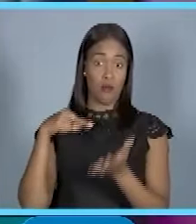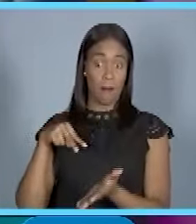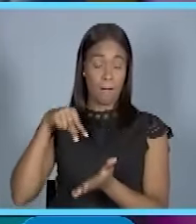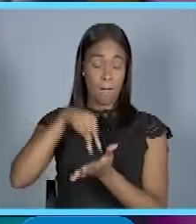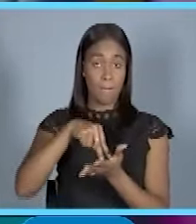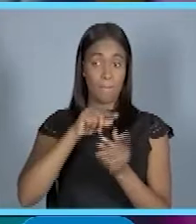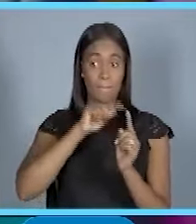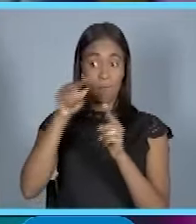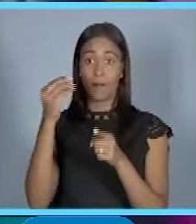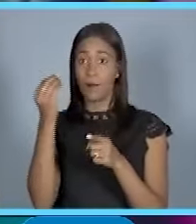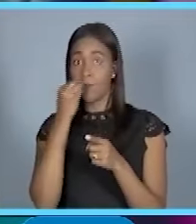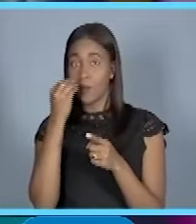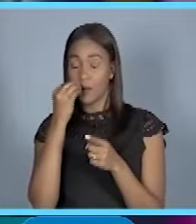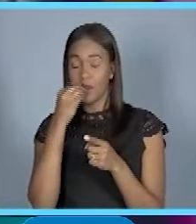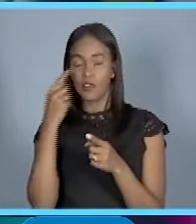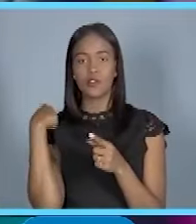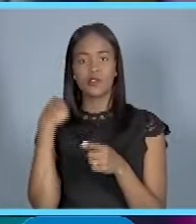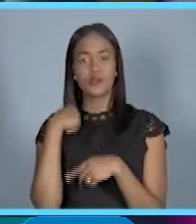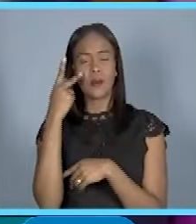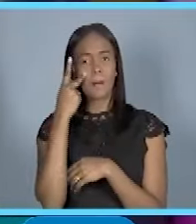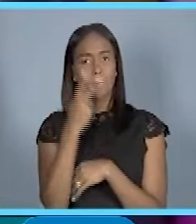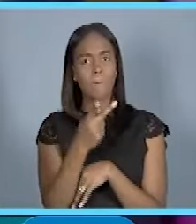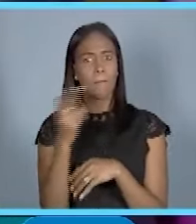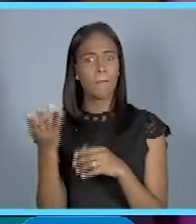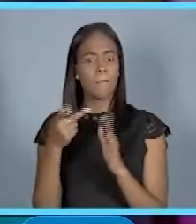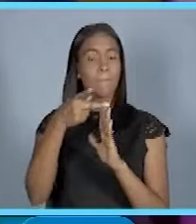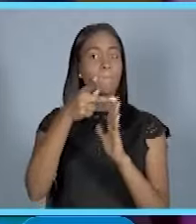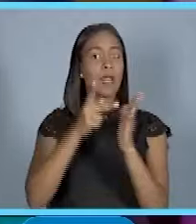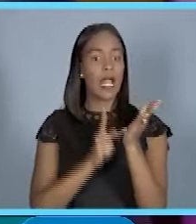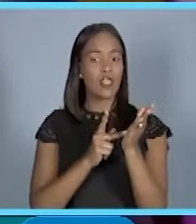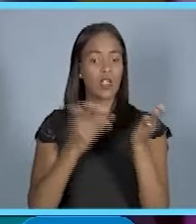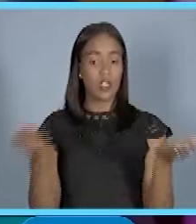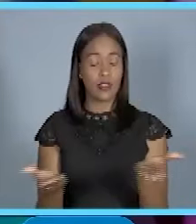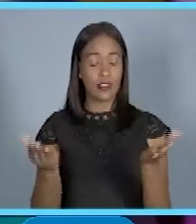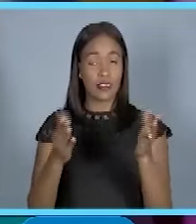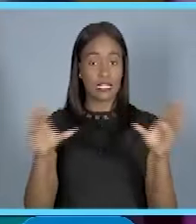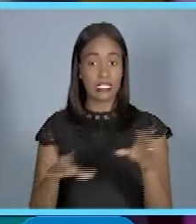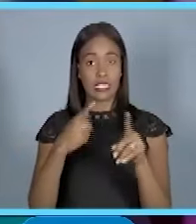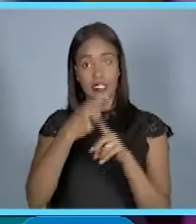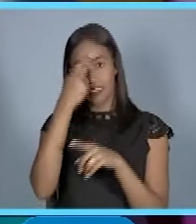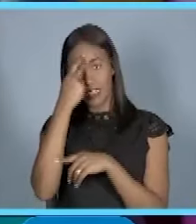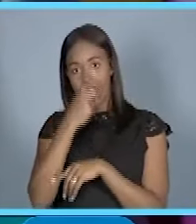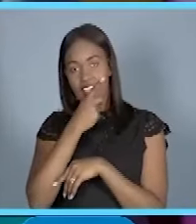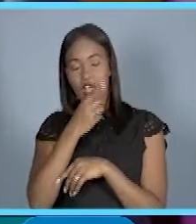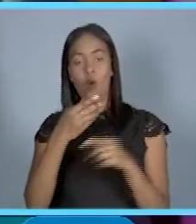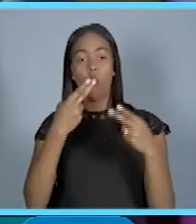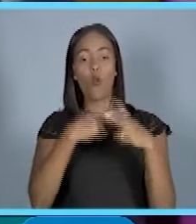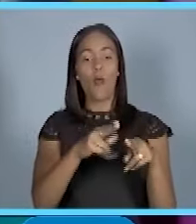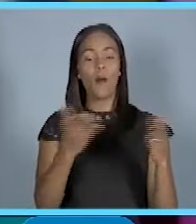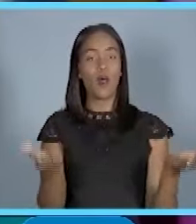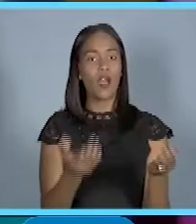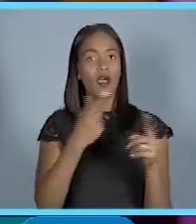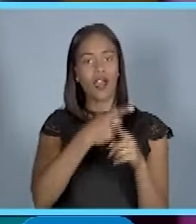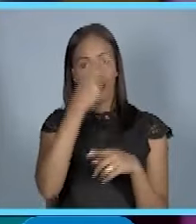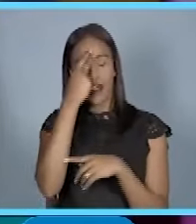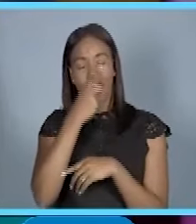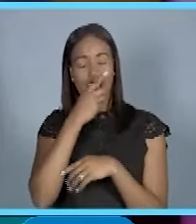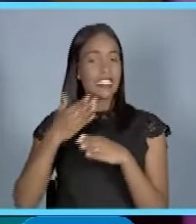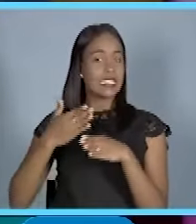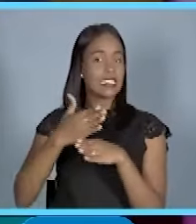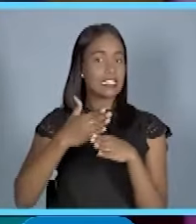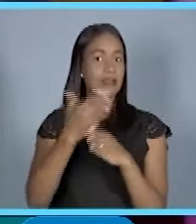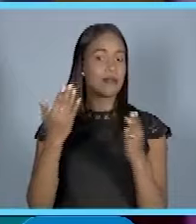a desayunar, vemos los plátanos hechos en República Dominicana, los huevos hechos en República Dominicana, el salami